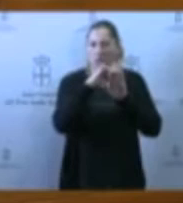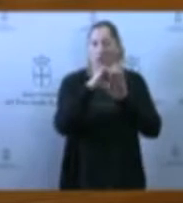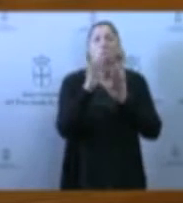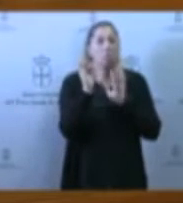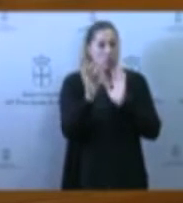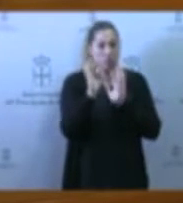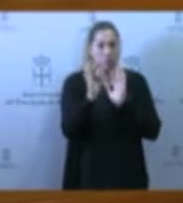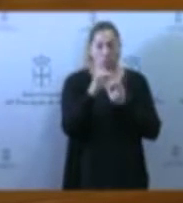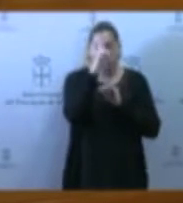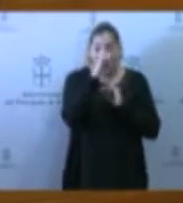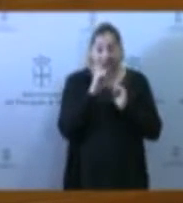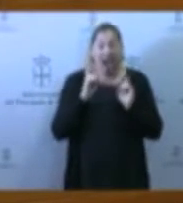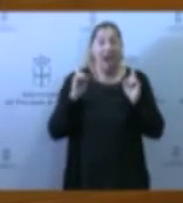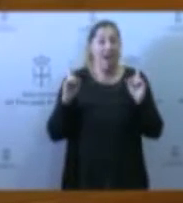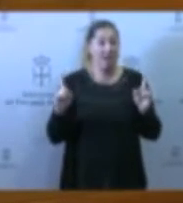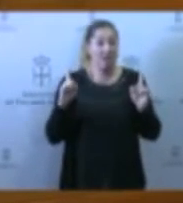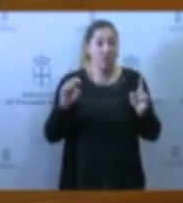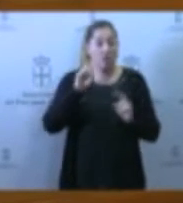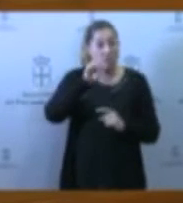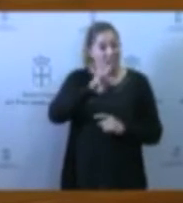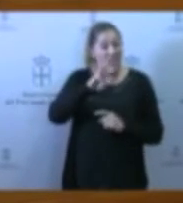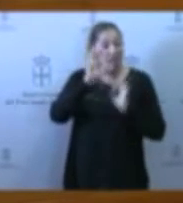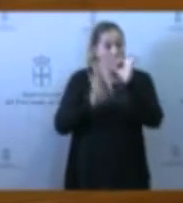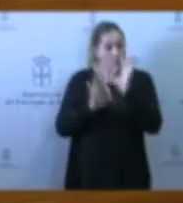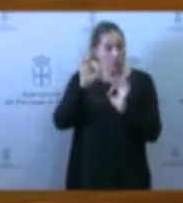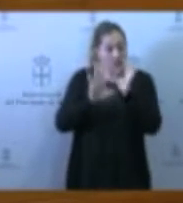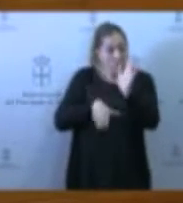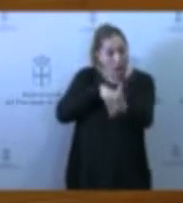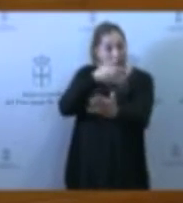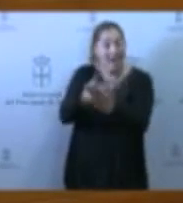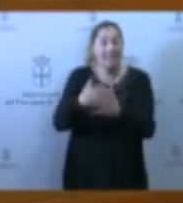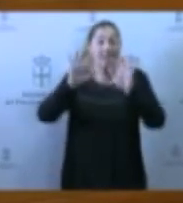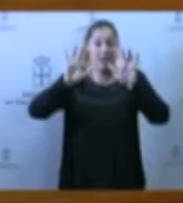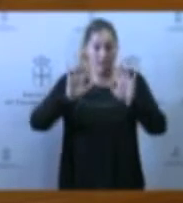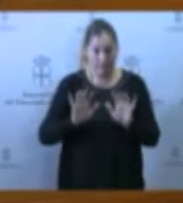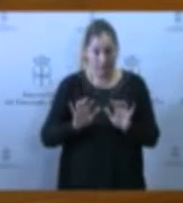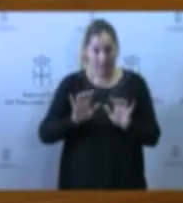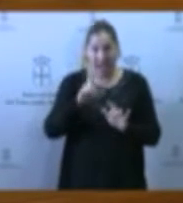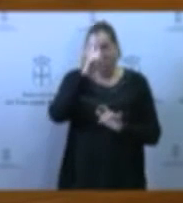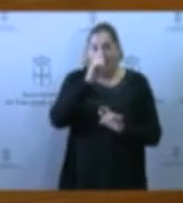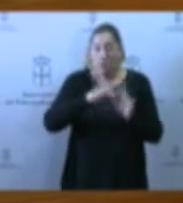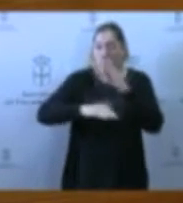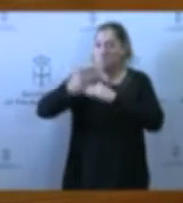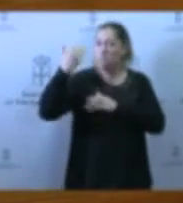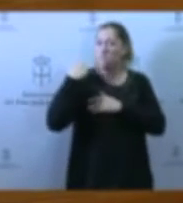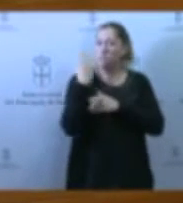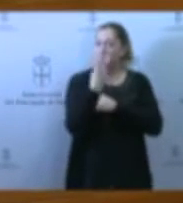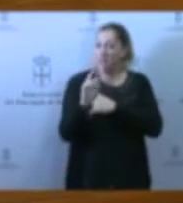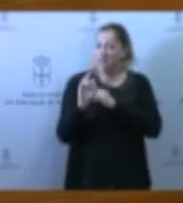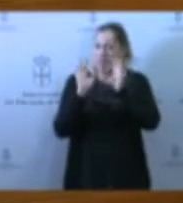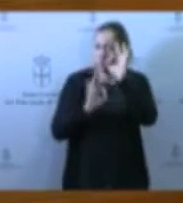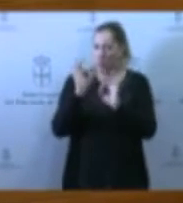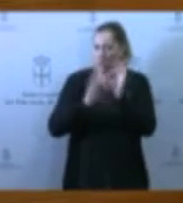positivos. Este año estaba en el 13% hasta la nevada, el año pasado estuvo en el 20% y el anterior en el